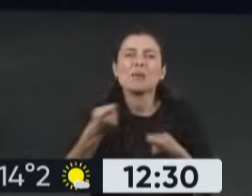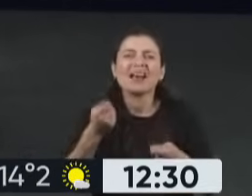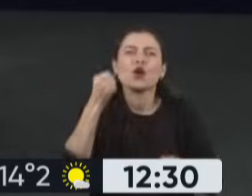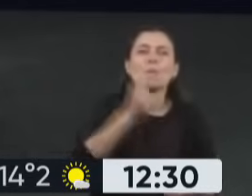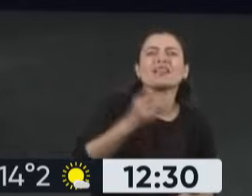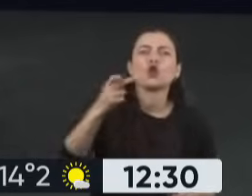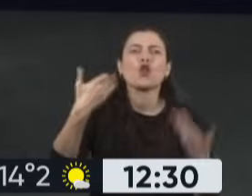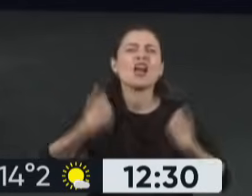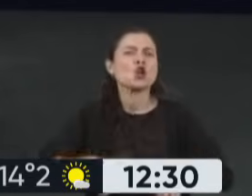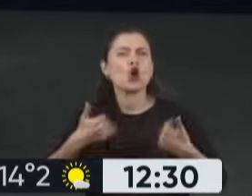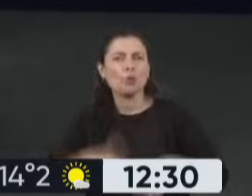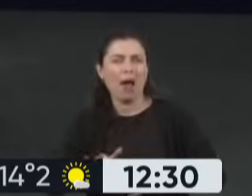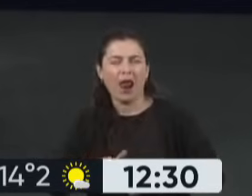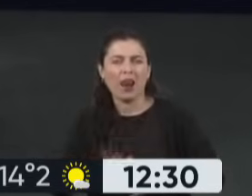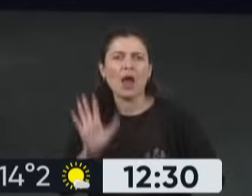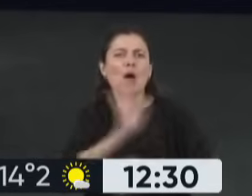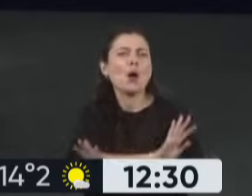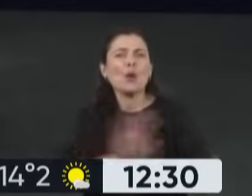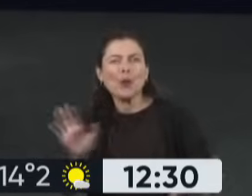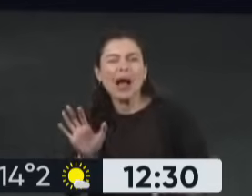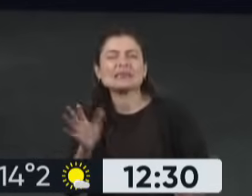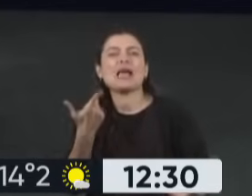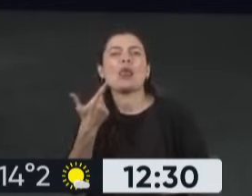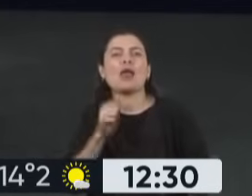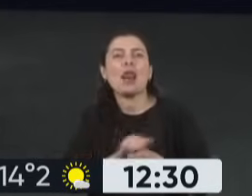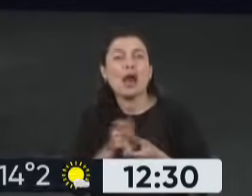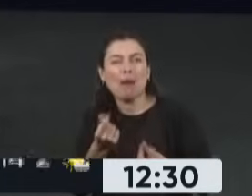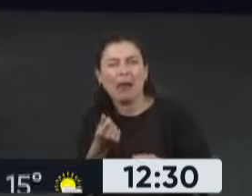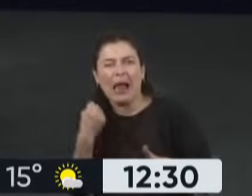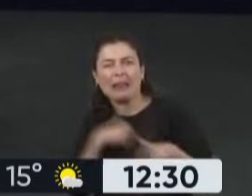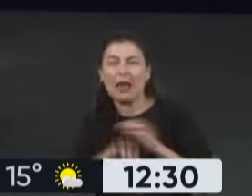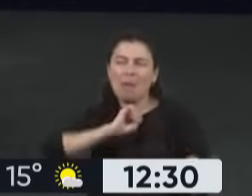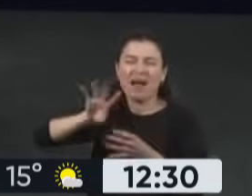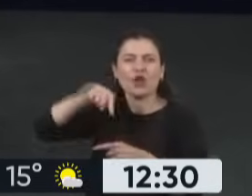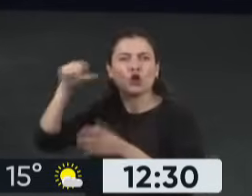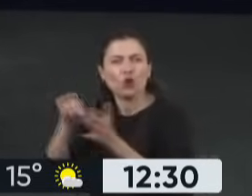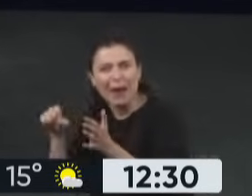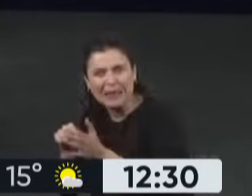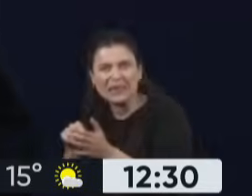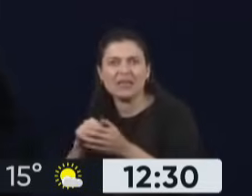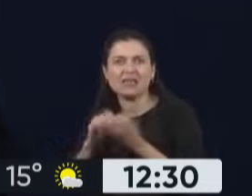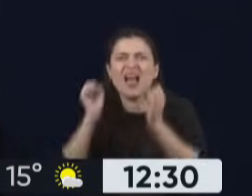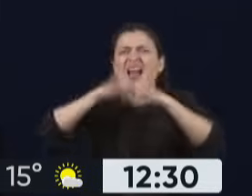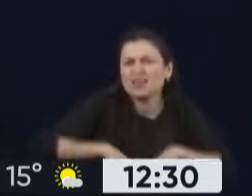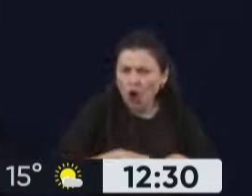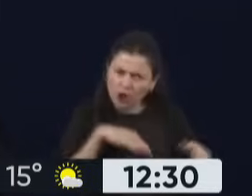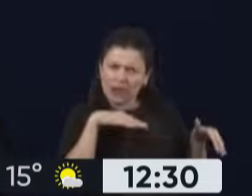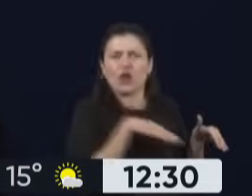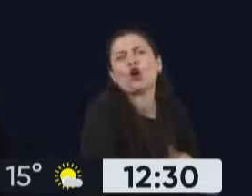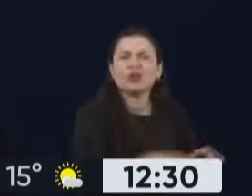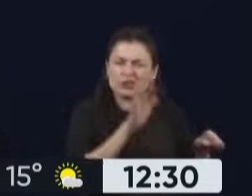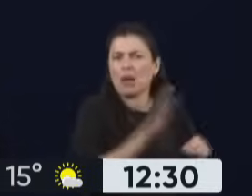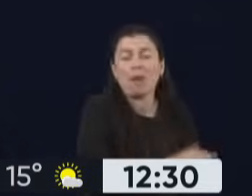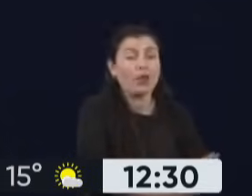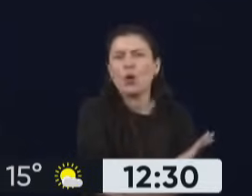para combatir el lavado de activos y otro tipo de amenazas, porque en realidad al bancarizar